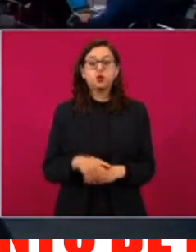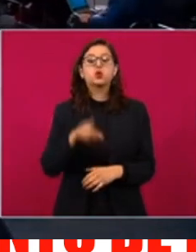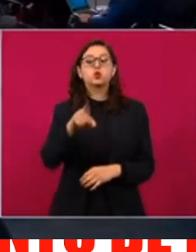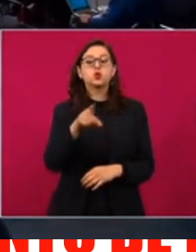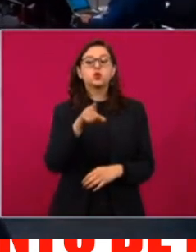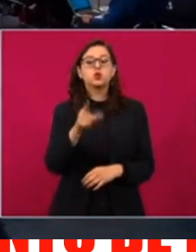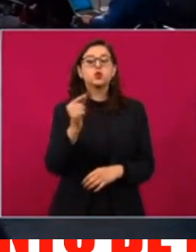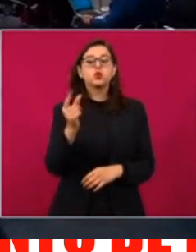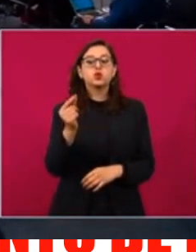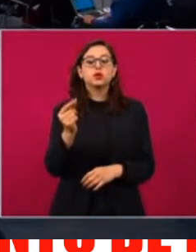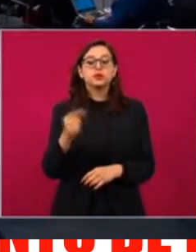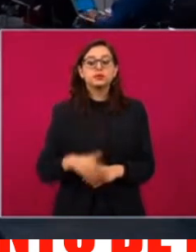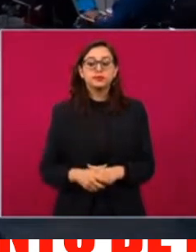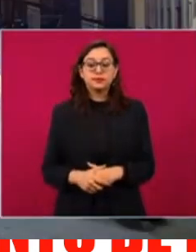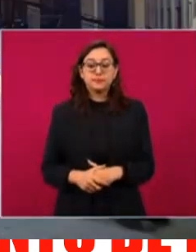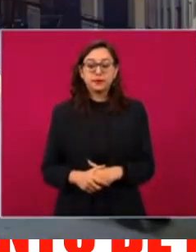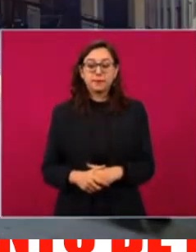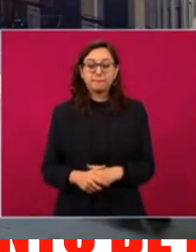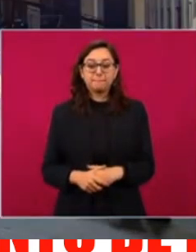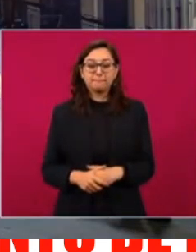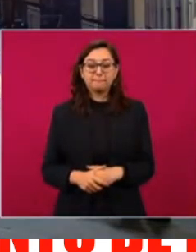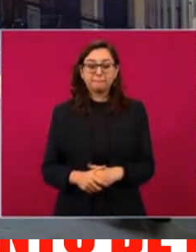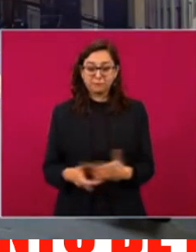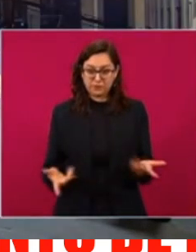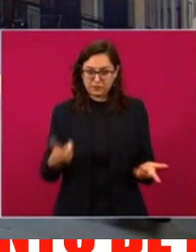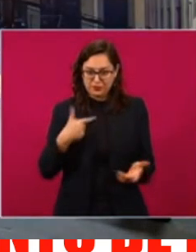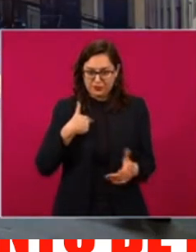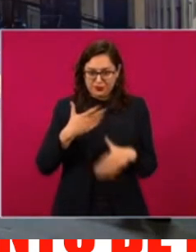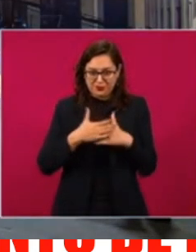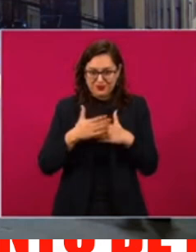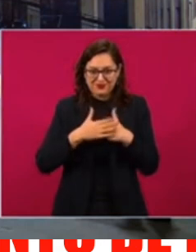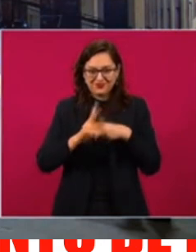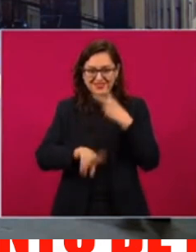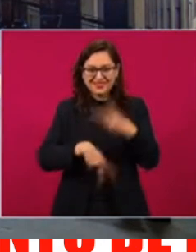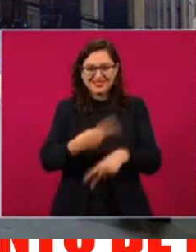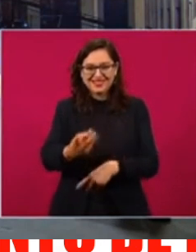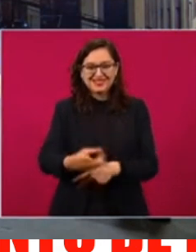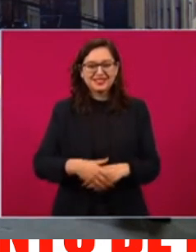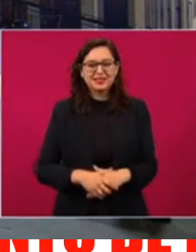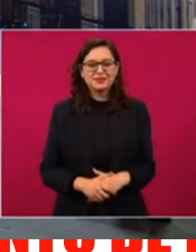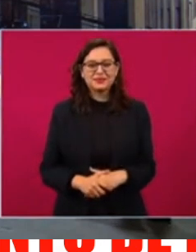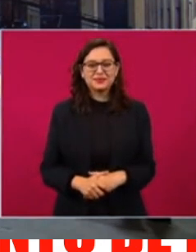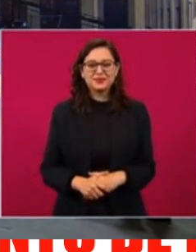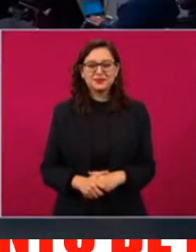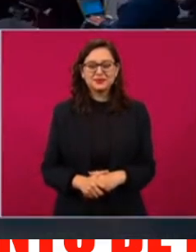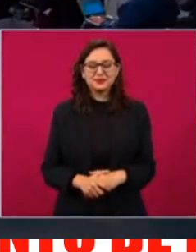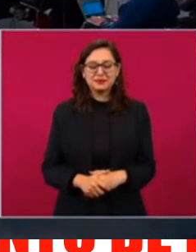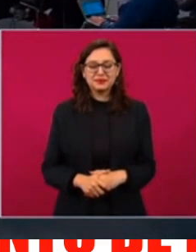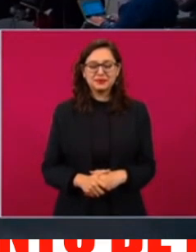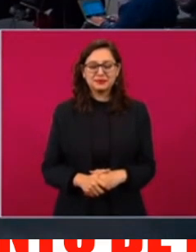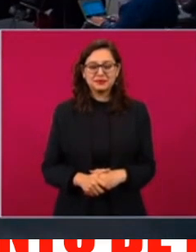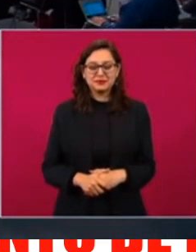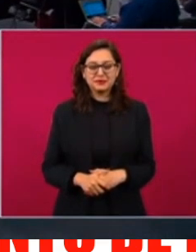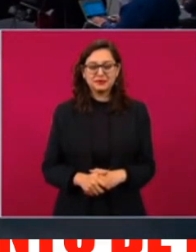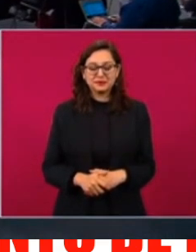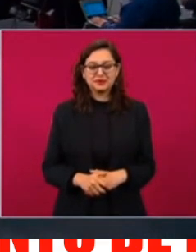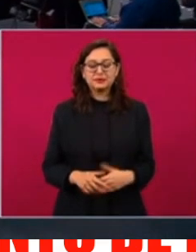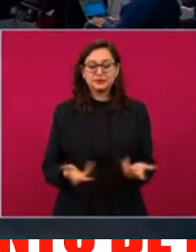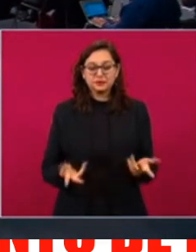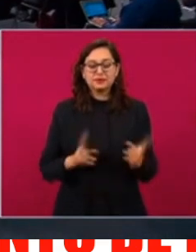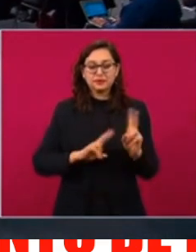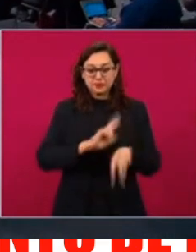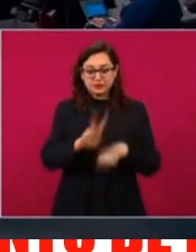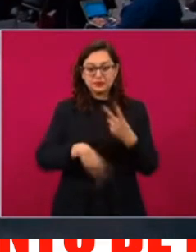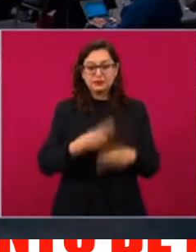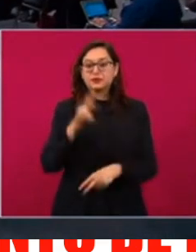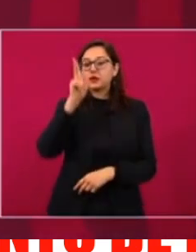los becarios que ya estaba programada para la segunda semana de febrero. Entonces, amigos, compártanos